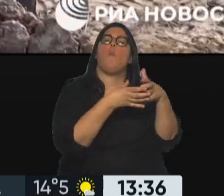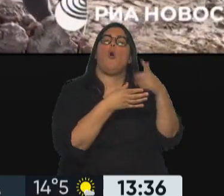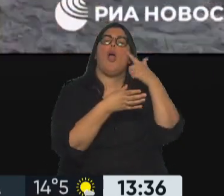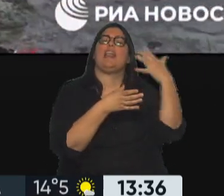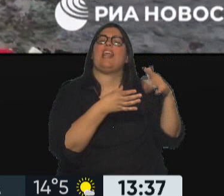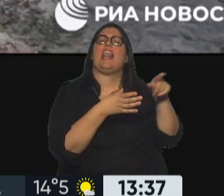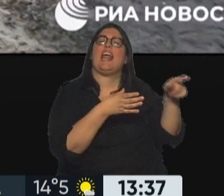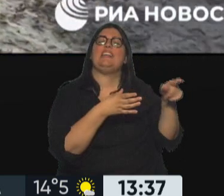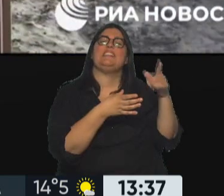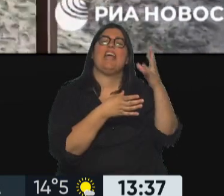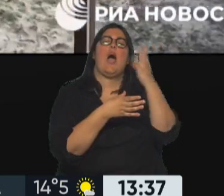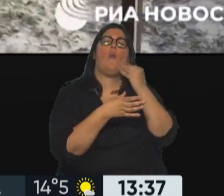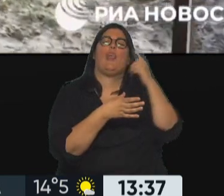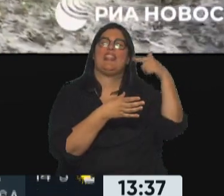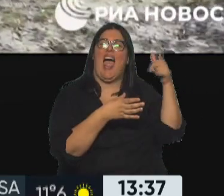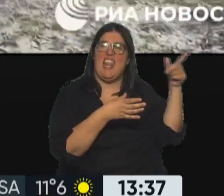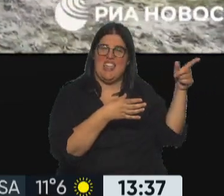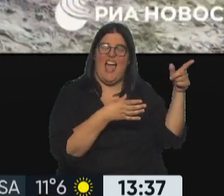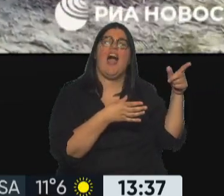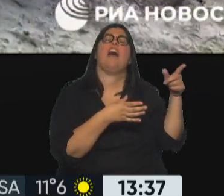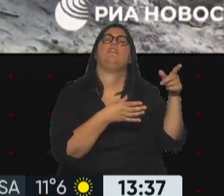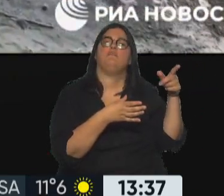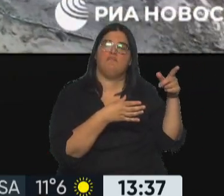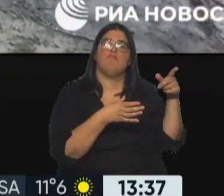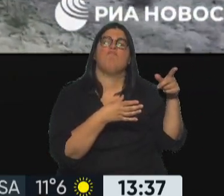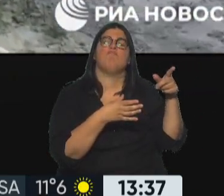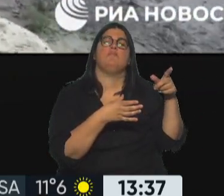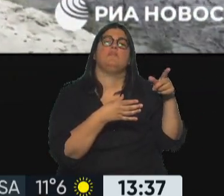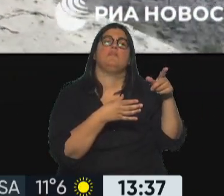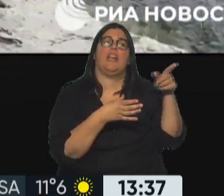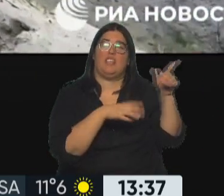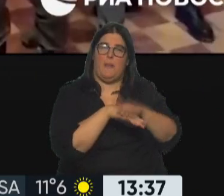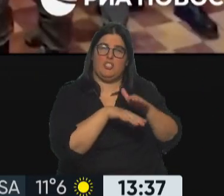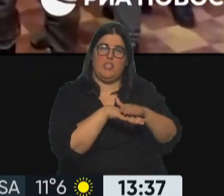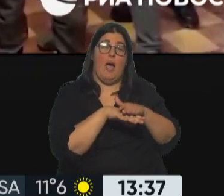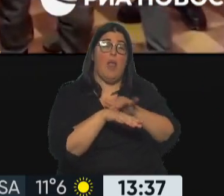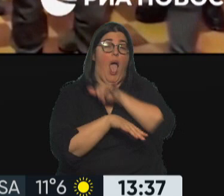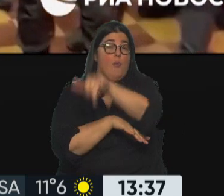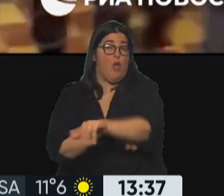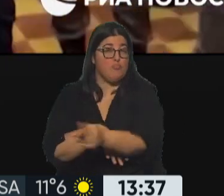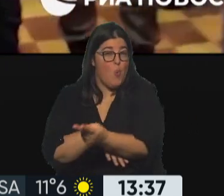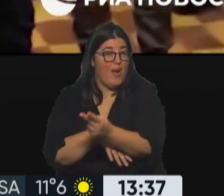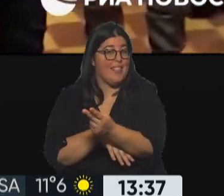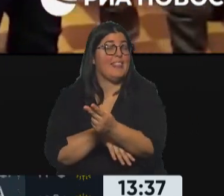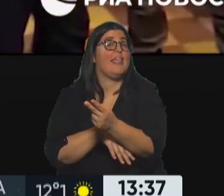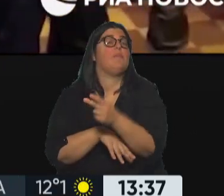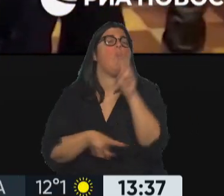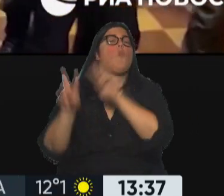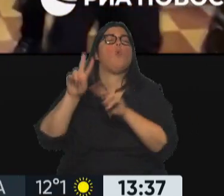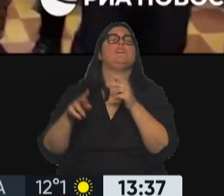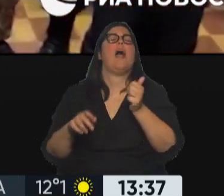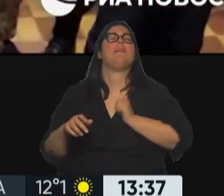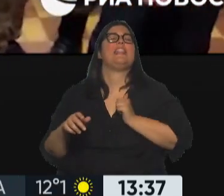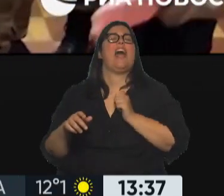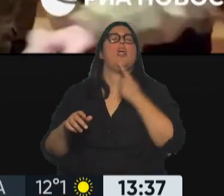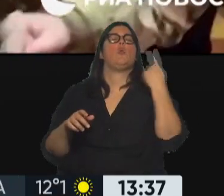¿cuál sería el motivo? Bueno, tratar de abrir paso a las internas rusas para tratar de debilitarlo. Y hay una que es